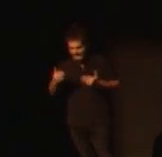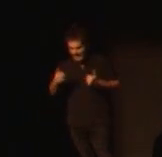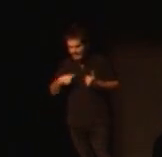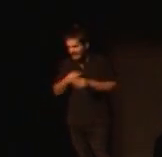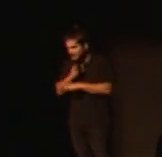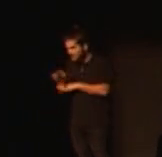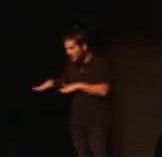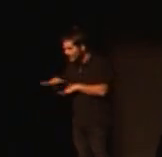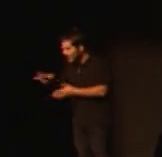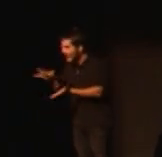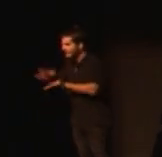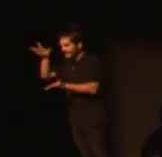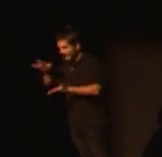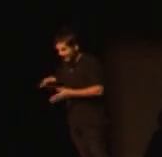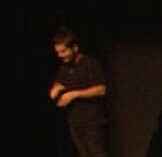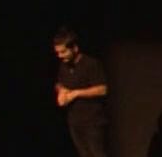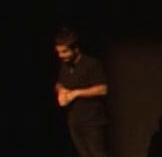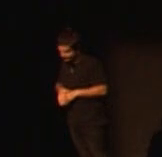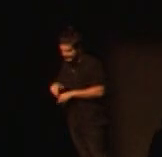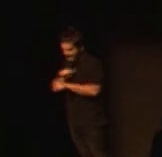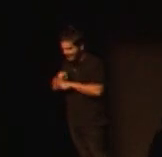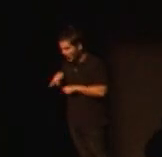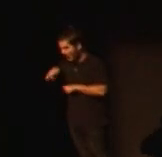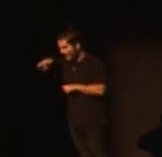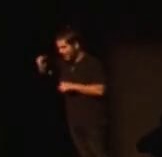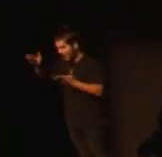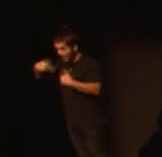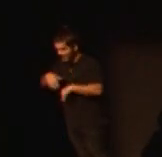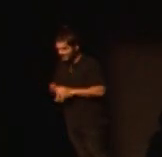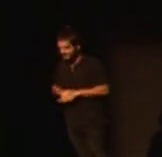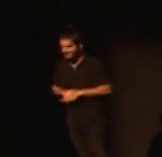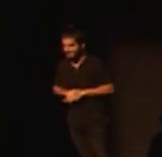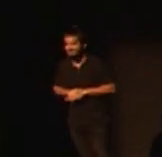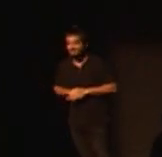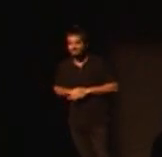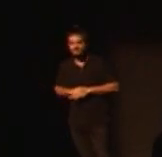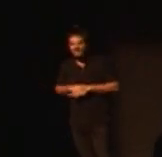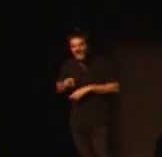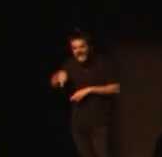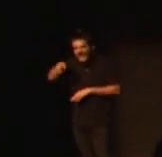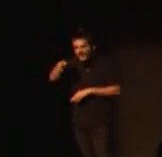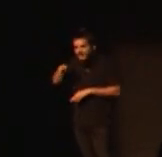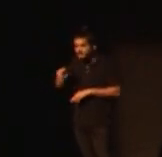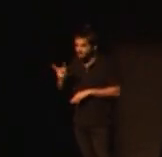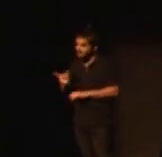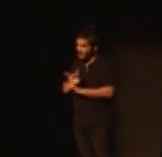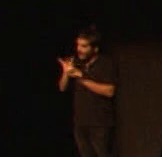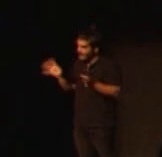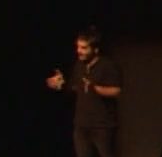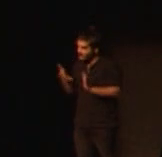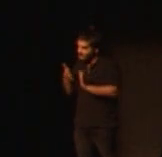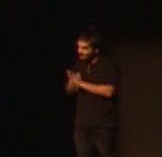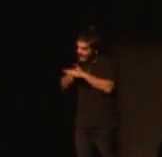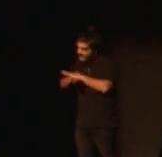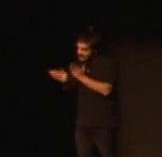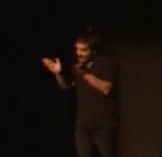tengan muchos escalones. ¿Escalones, Pati? Sí, Laura, porque eso significará que son accesibles y que están adaptadas. Es que tú no te puedes ni imaginar lo incómodos